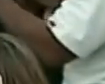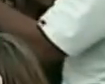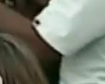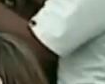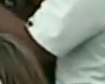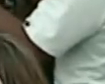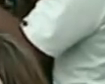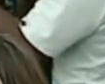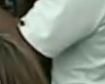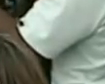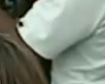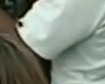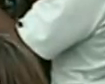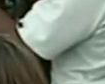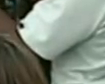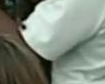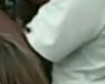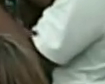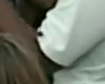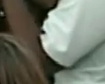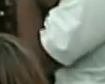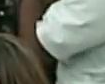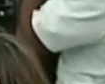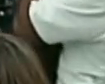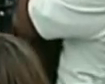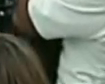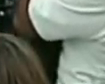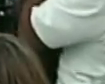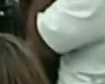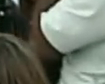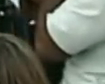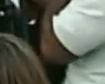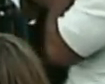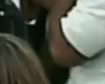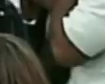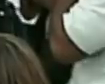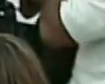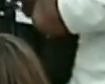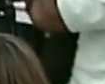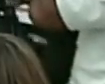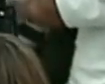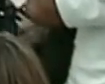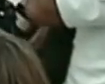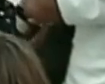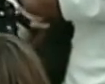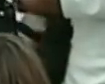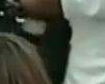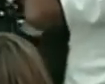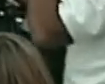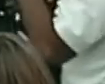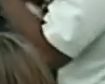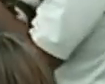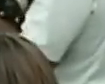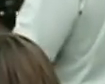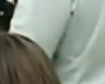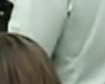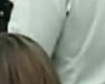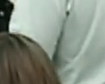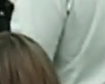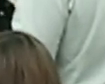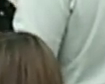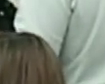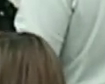Gracias por este contacto. A continuación vamos a escuchar declaraciones de la vicepresidenta ejecutiva de la República Bolivariana de Venezuela, Delcy Rodríguez, quien va a